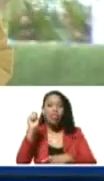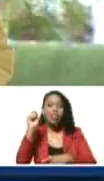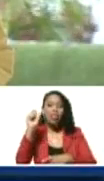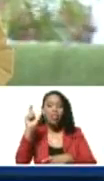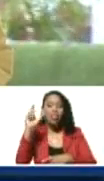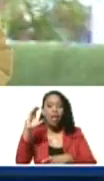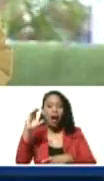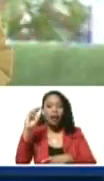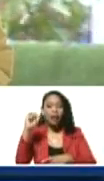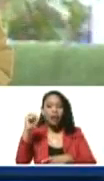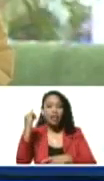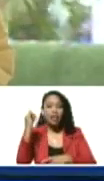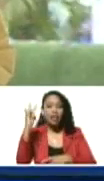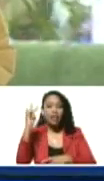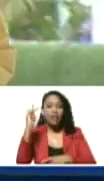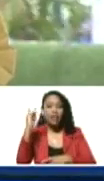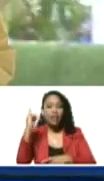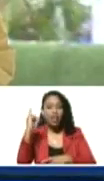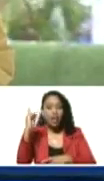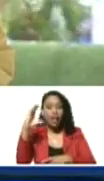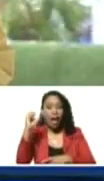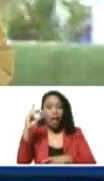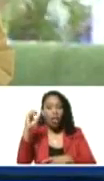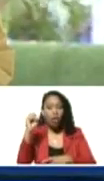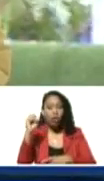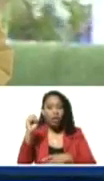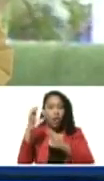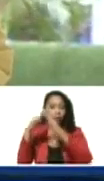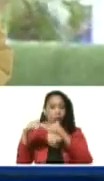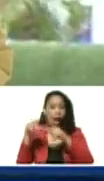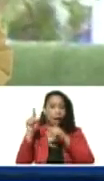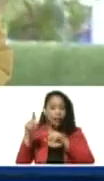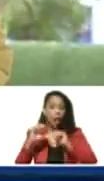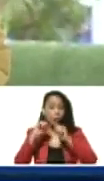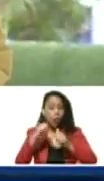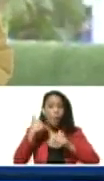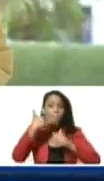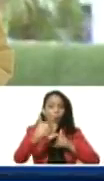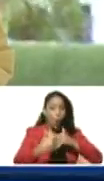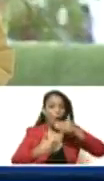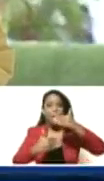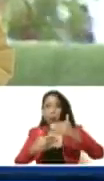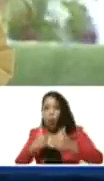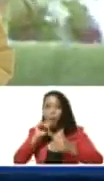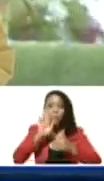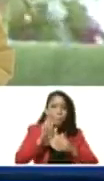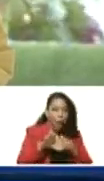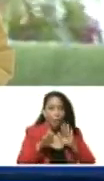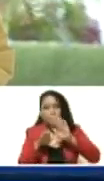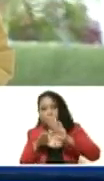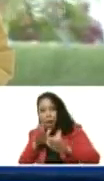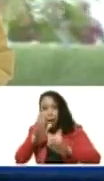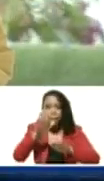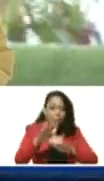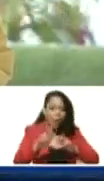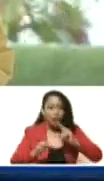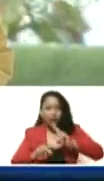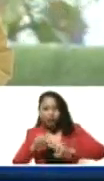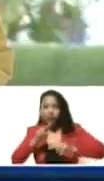refugiados, dignificados. Y así empezamos, bueno, paso a paso, para construir la